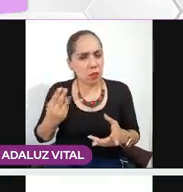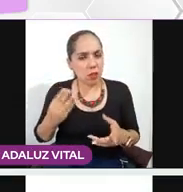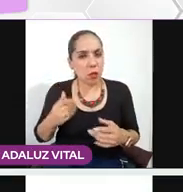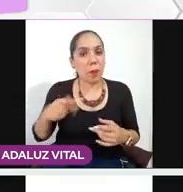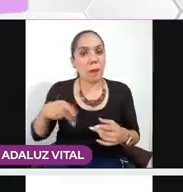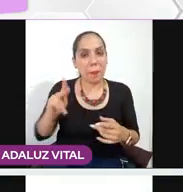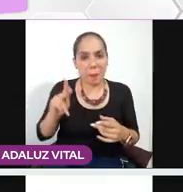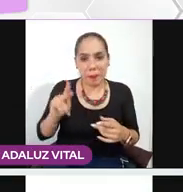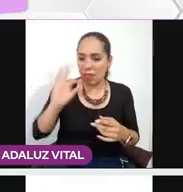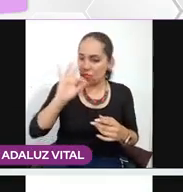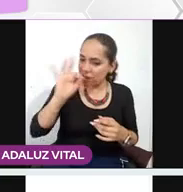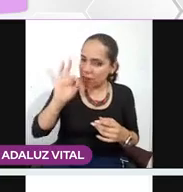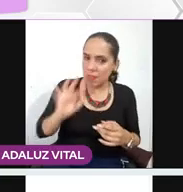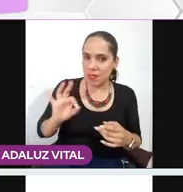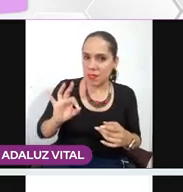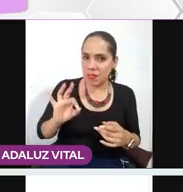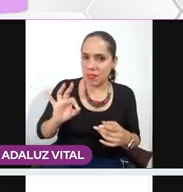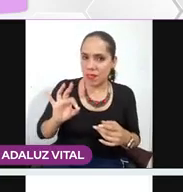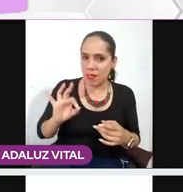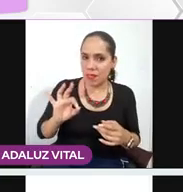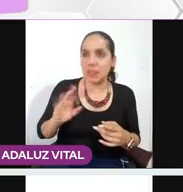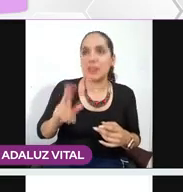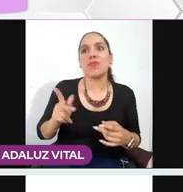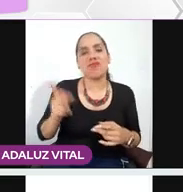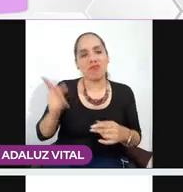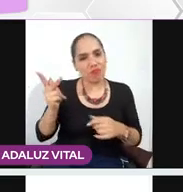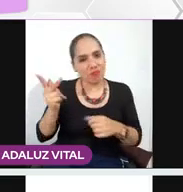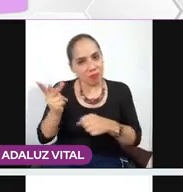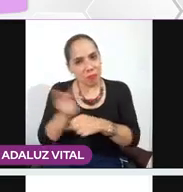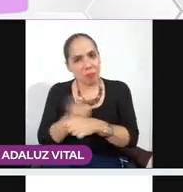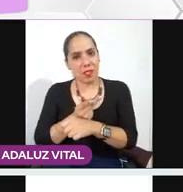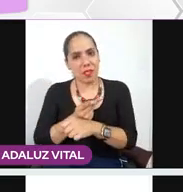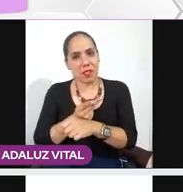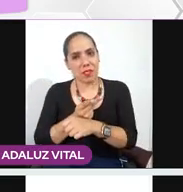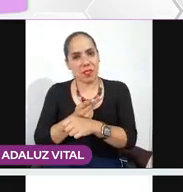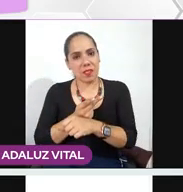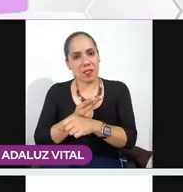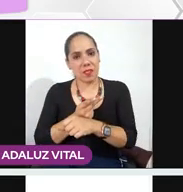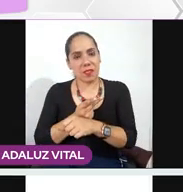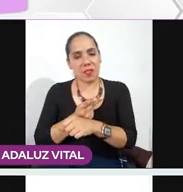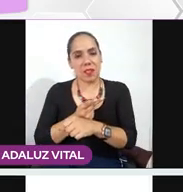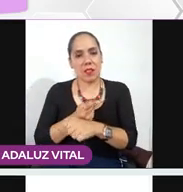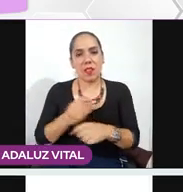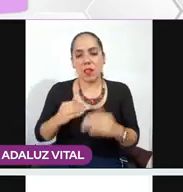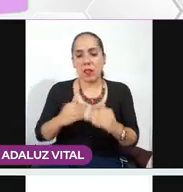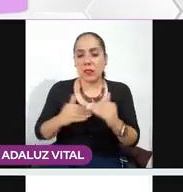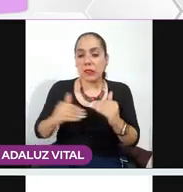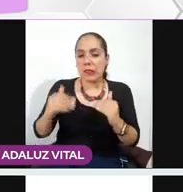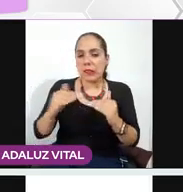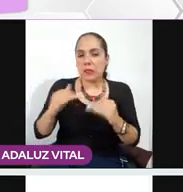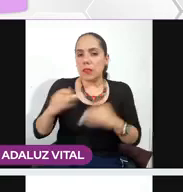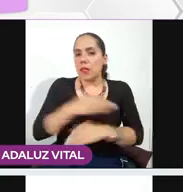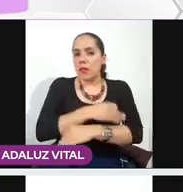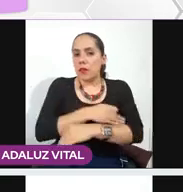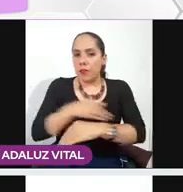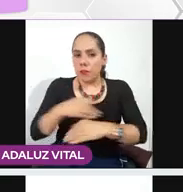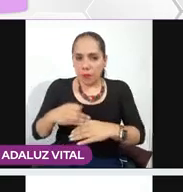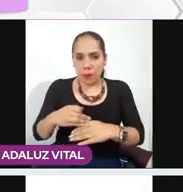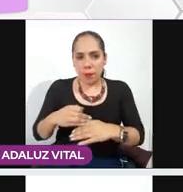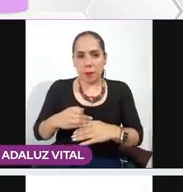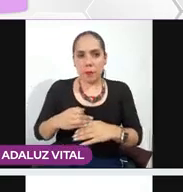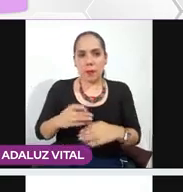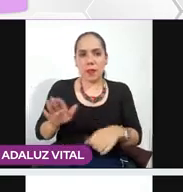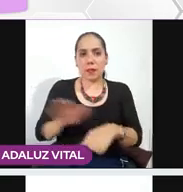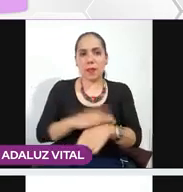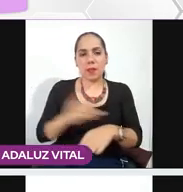sí pudiera llegar a pasar, y yo me atrevería a decir que en la mayor parte de los casos, porque si